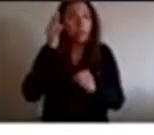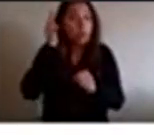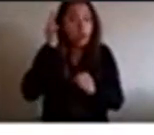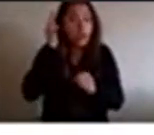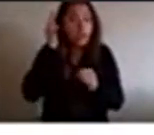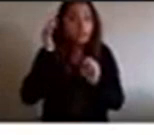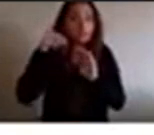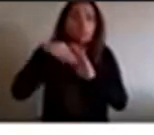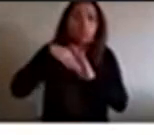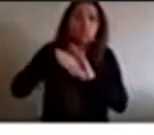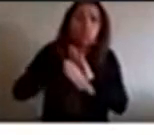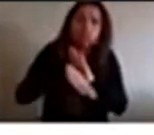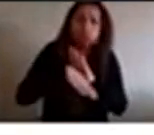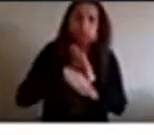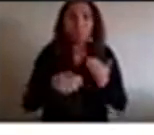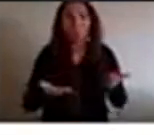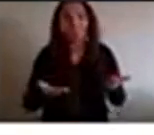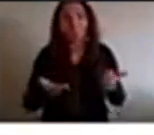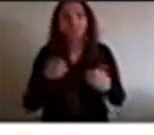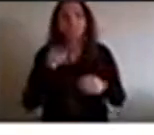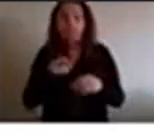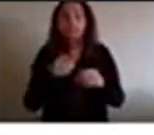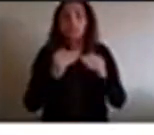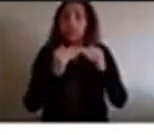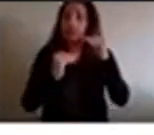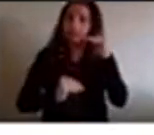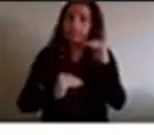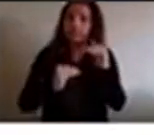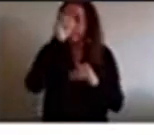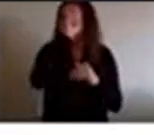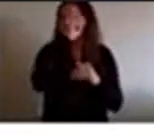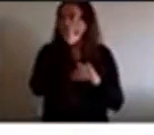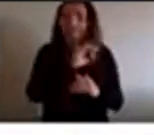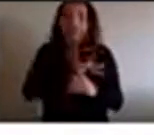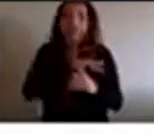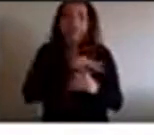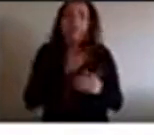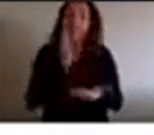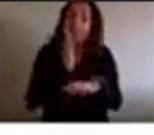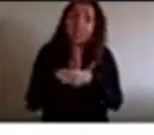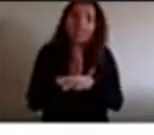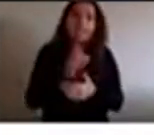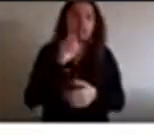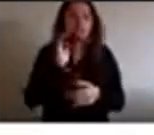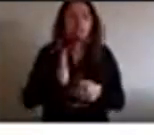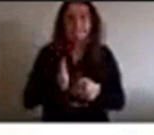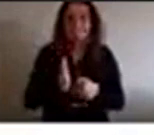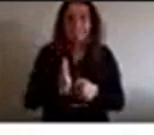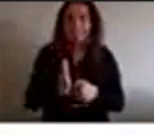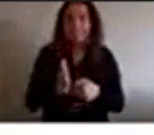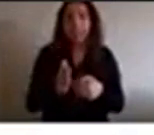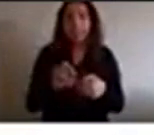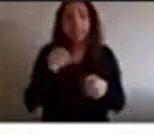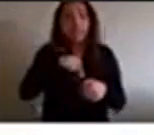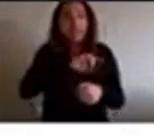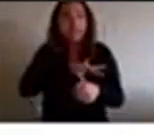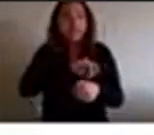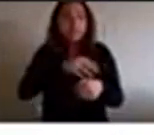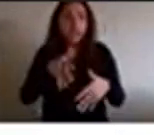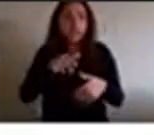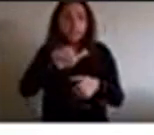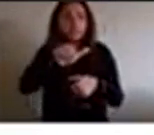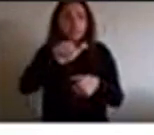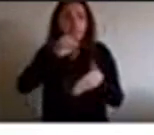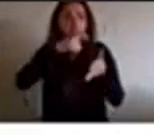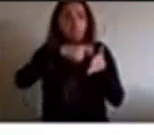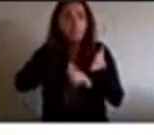nivel de los trabajadores con discapacidad. Tenemos que seguir avanzando. Nosotros en Chile tenemos vigente ya hace 6 meses,